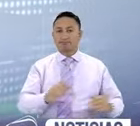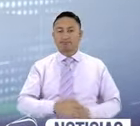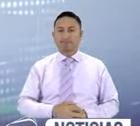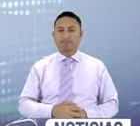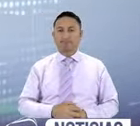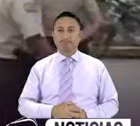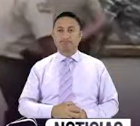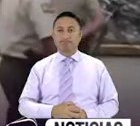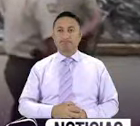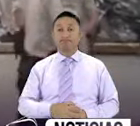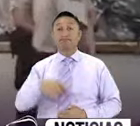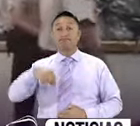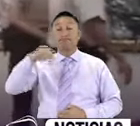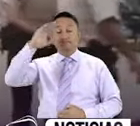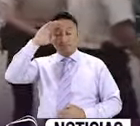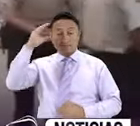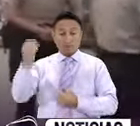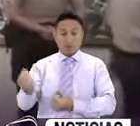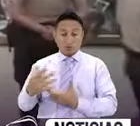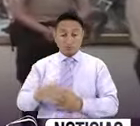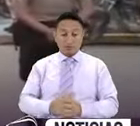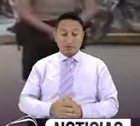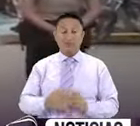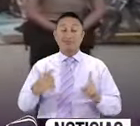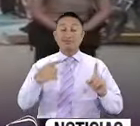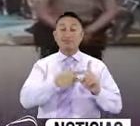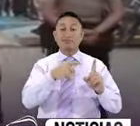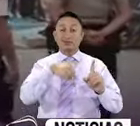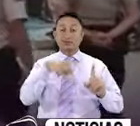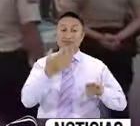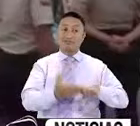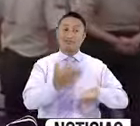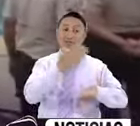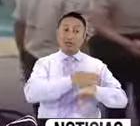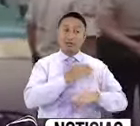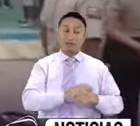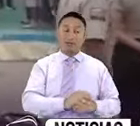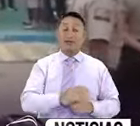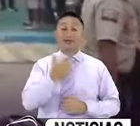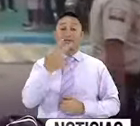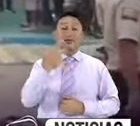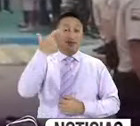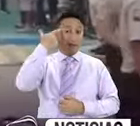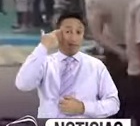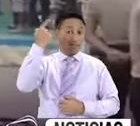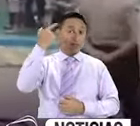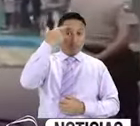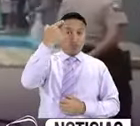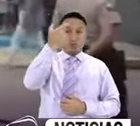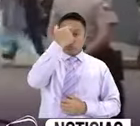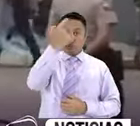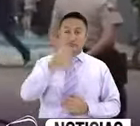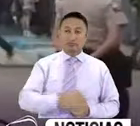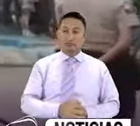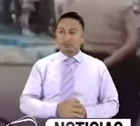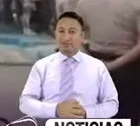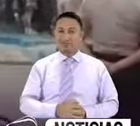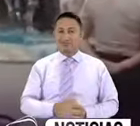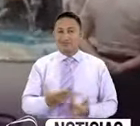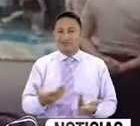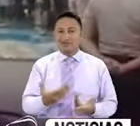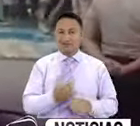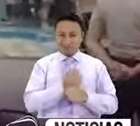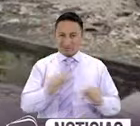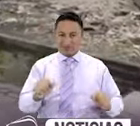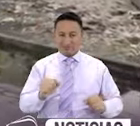reporte policial, Diana Estefanía recibió al menos 3 balazos en la cabeza y difícilmente sobreviviría.